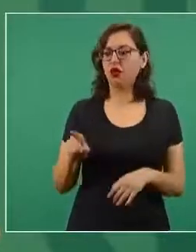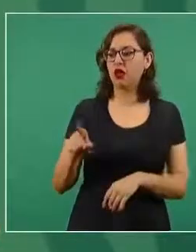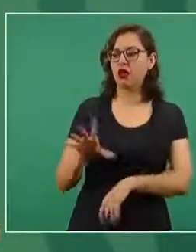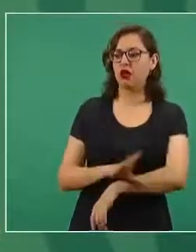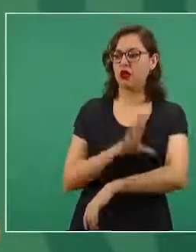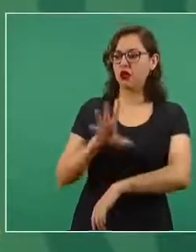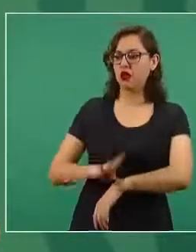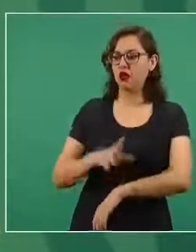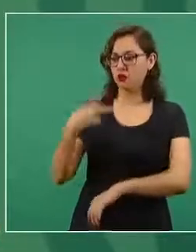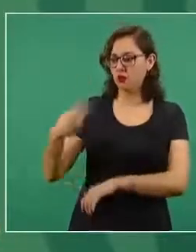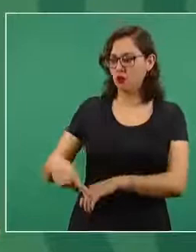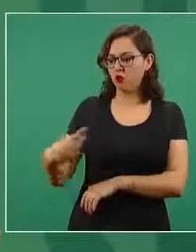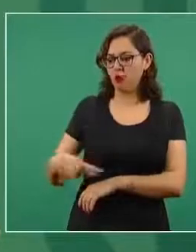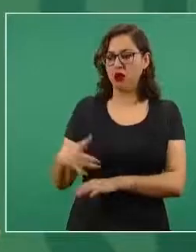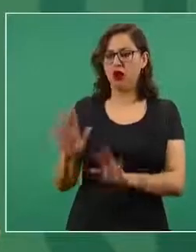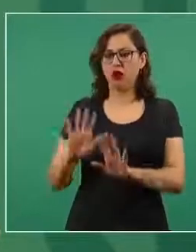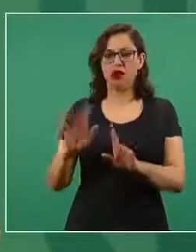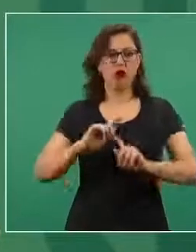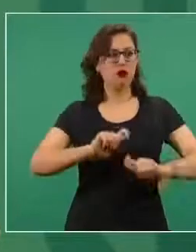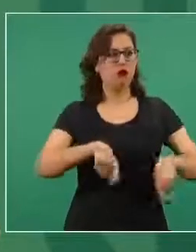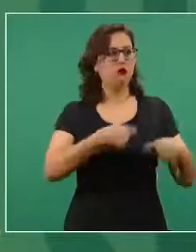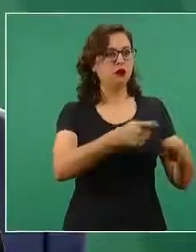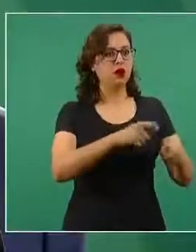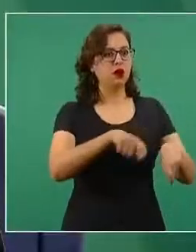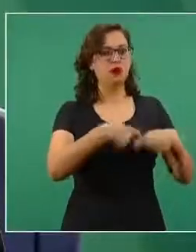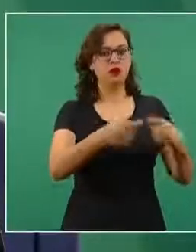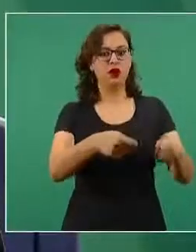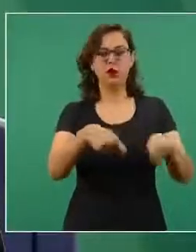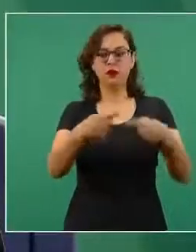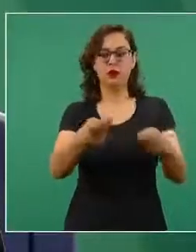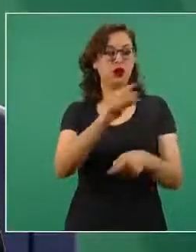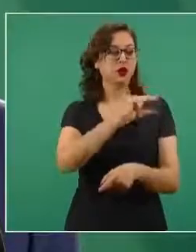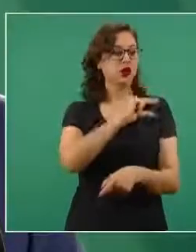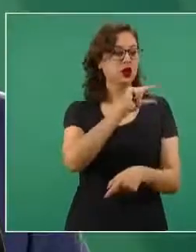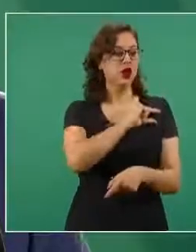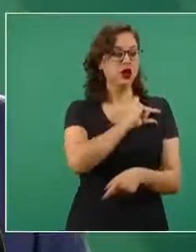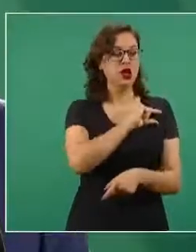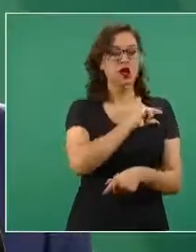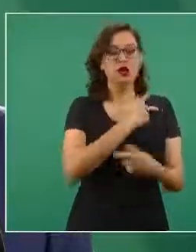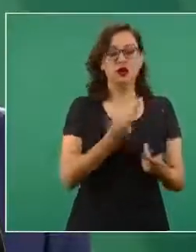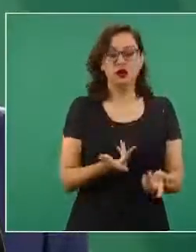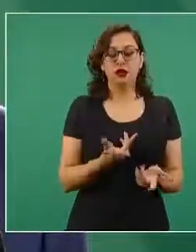eléctrica con contratos para que la Comisión Federal de